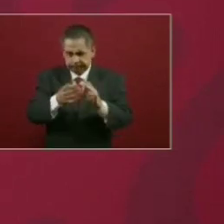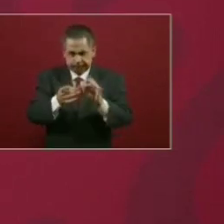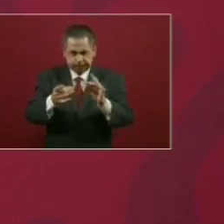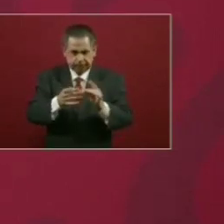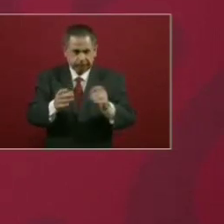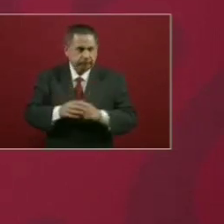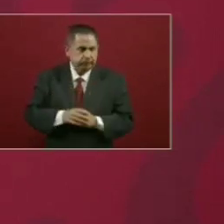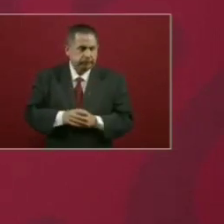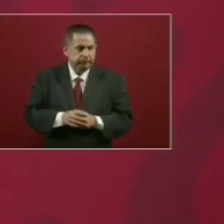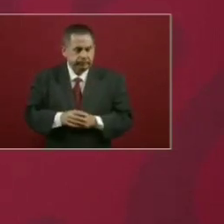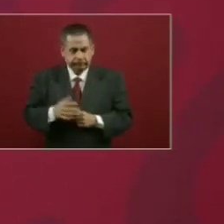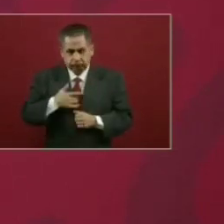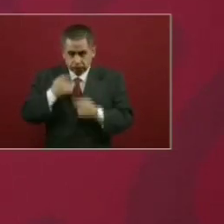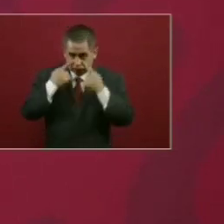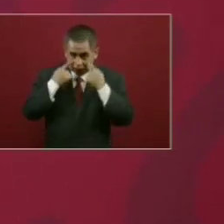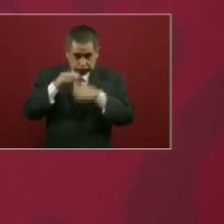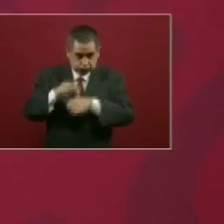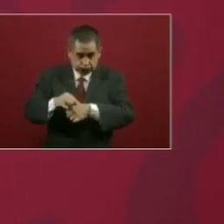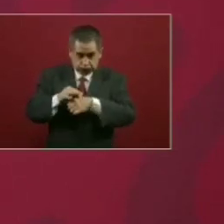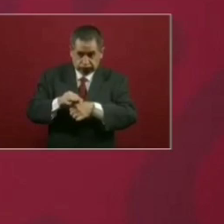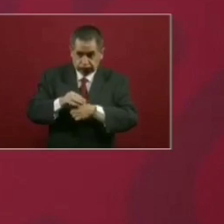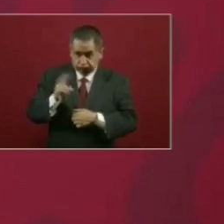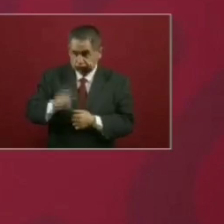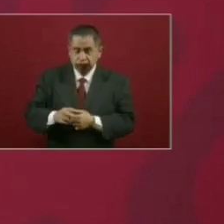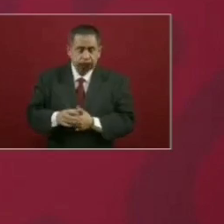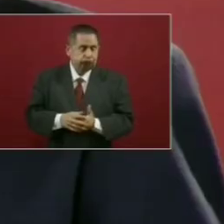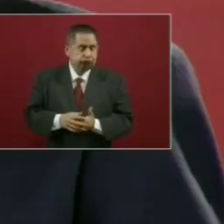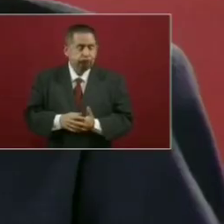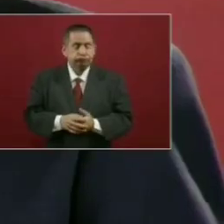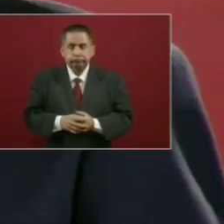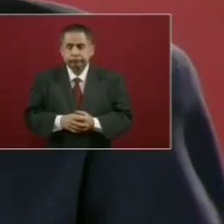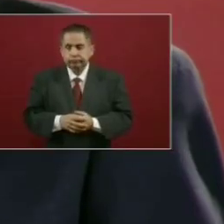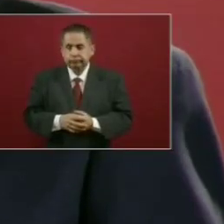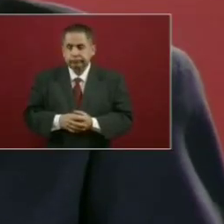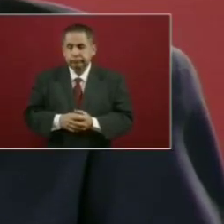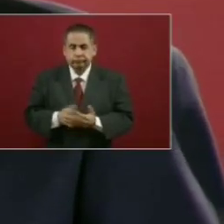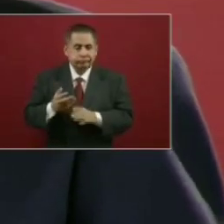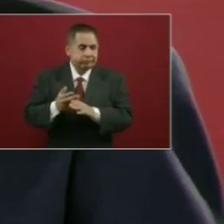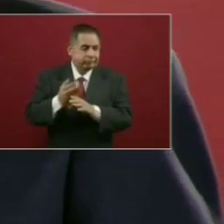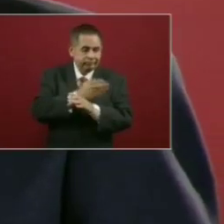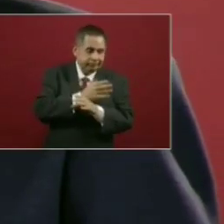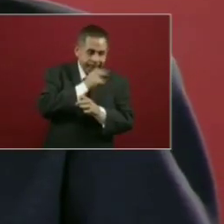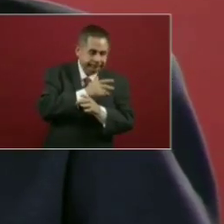me consta que no se podía saber.